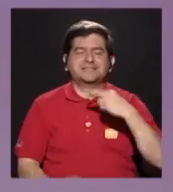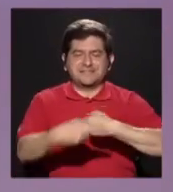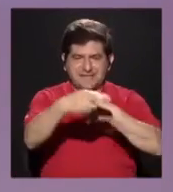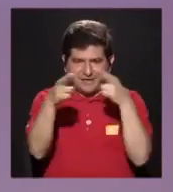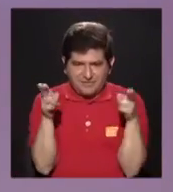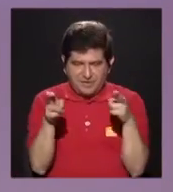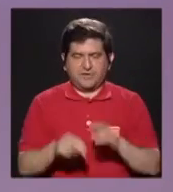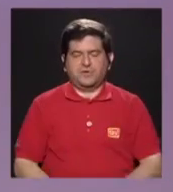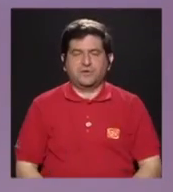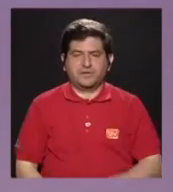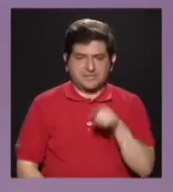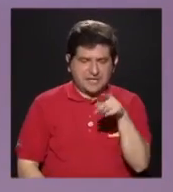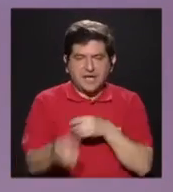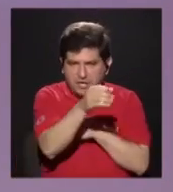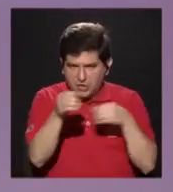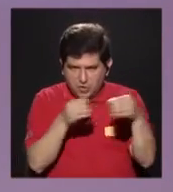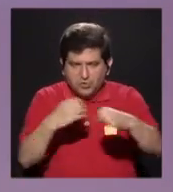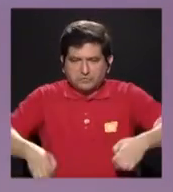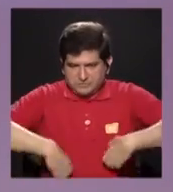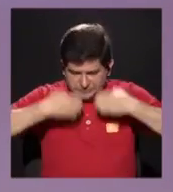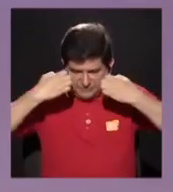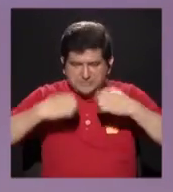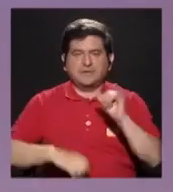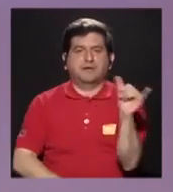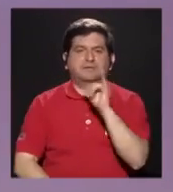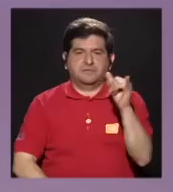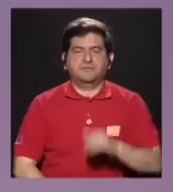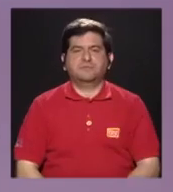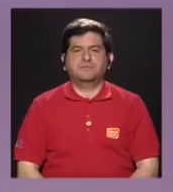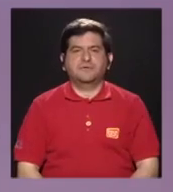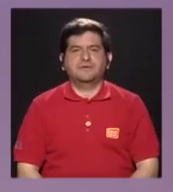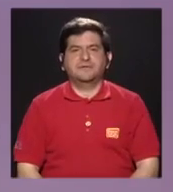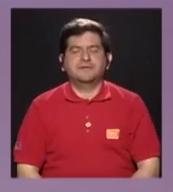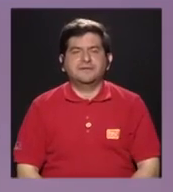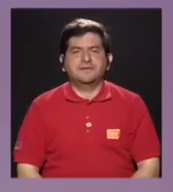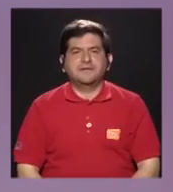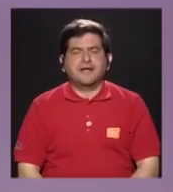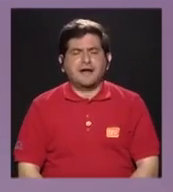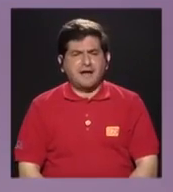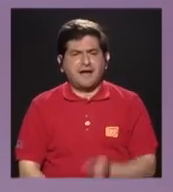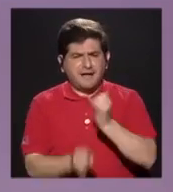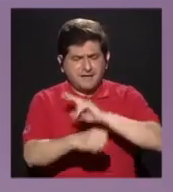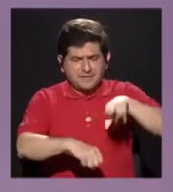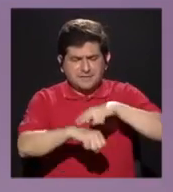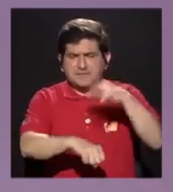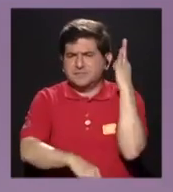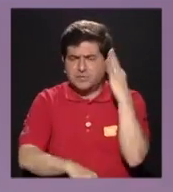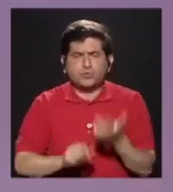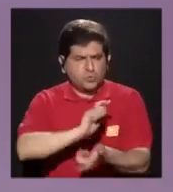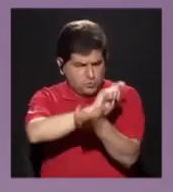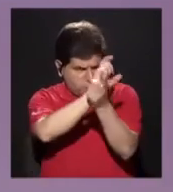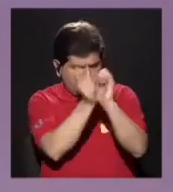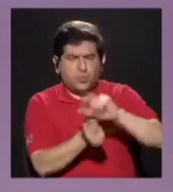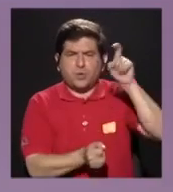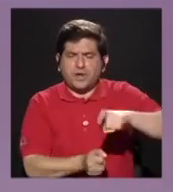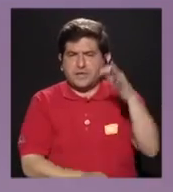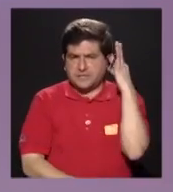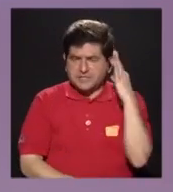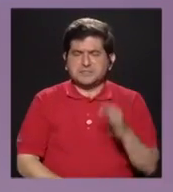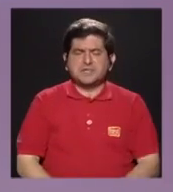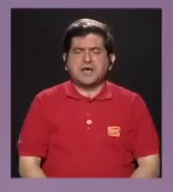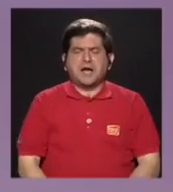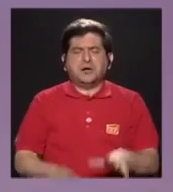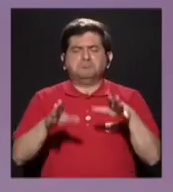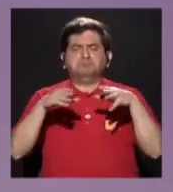país hay una regional y tenemos también entonces el demostrado que ha ido adaptándose a la necesidad de las mujeres